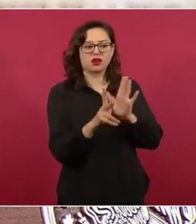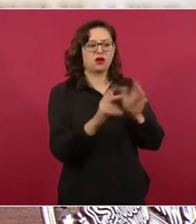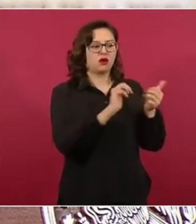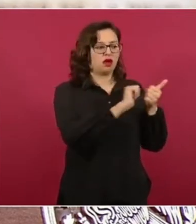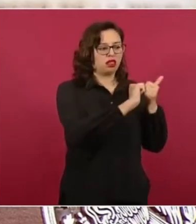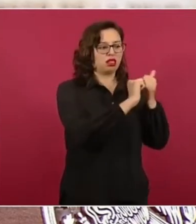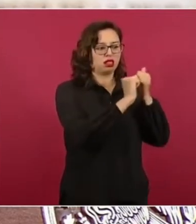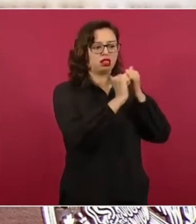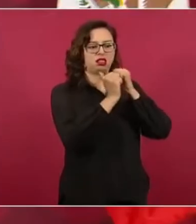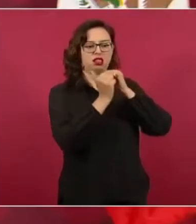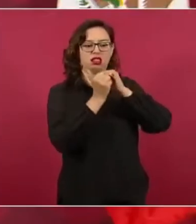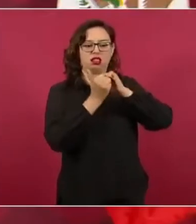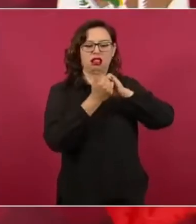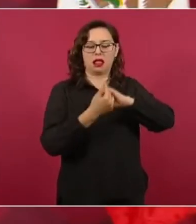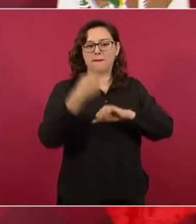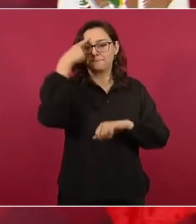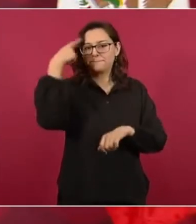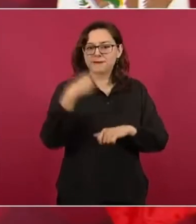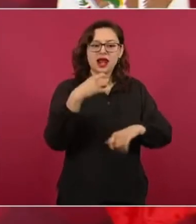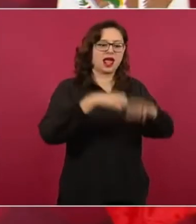para la defensa,